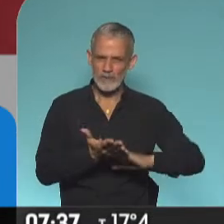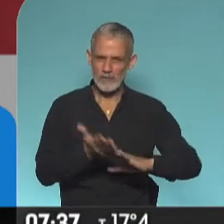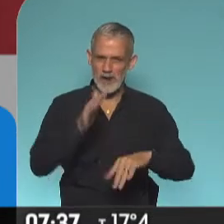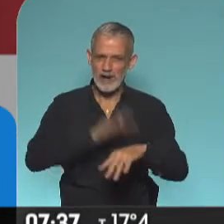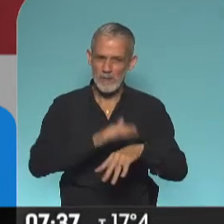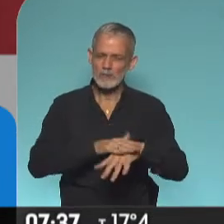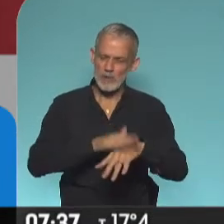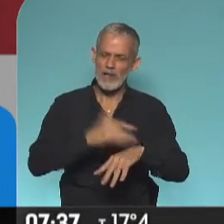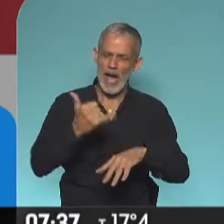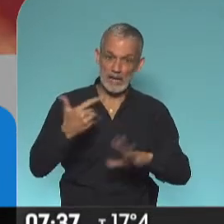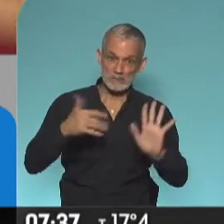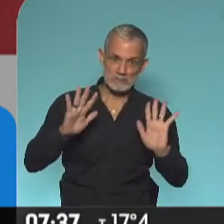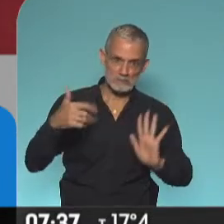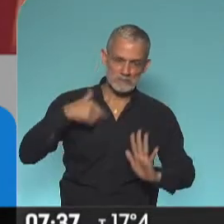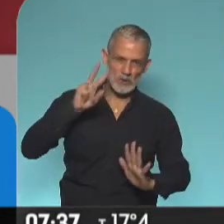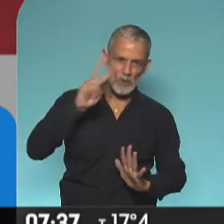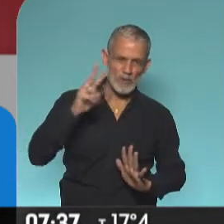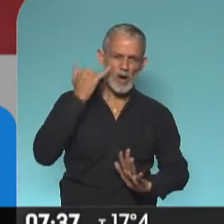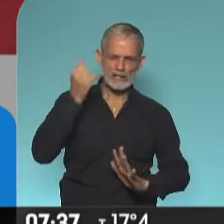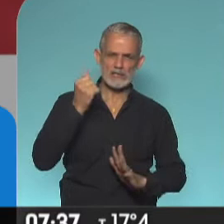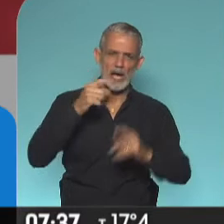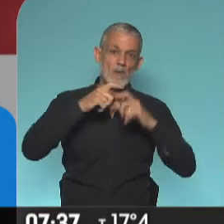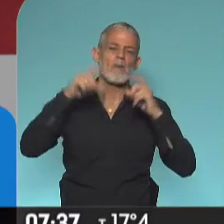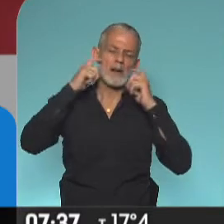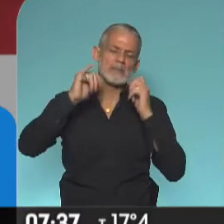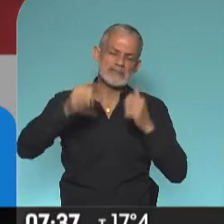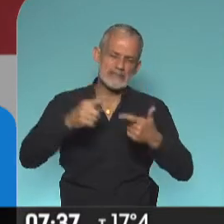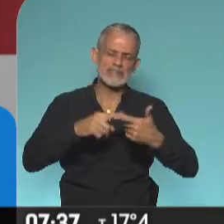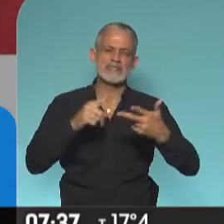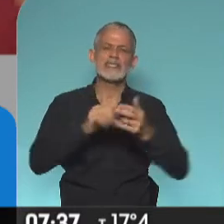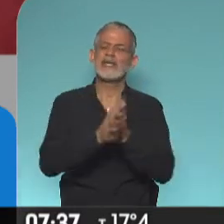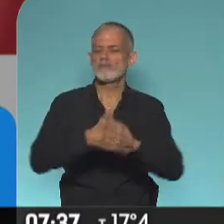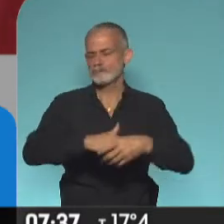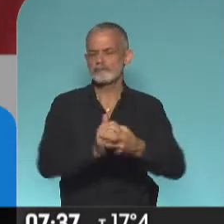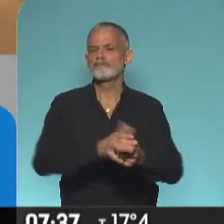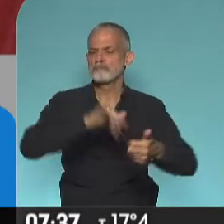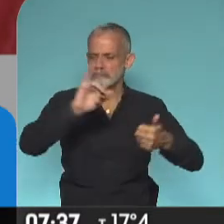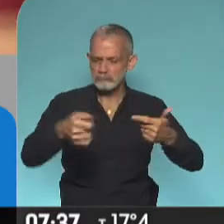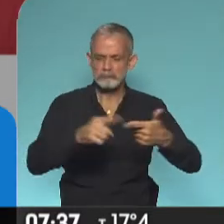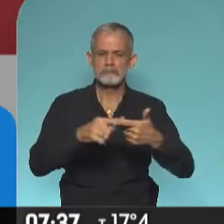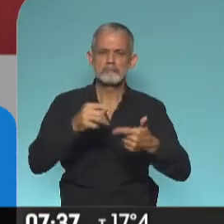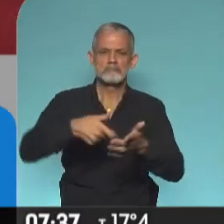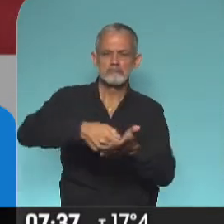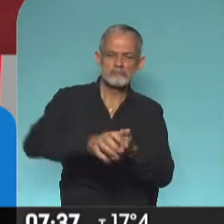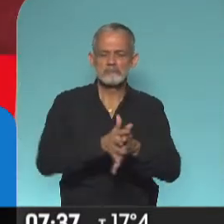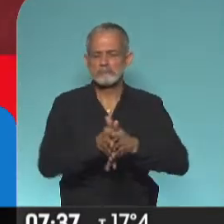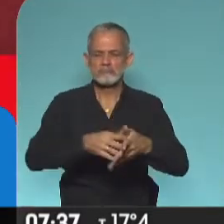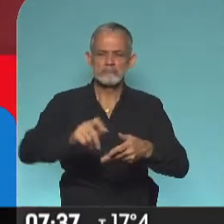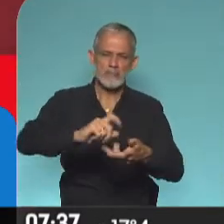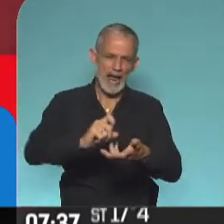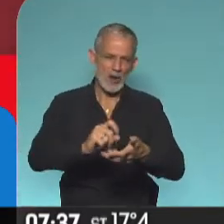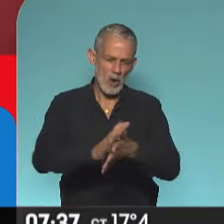Mayormente uno ve que se ha incorporado el barbijo, que se ha incorporado el lavado de manos, que se ha incorporado el alcohol, que se ha